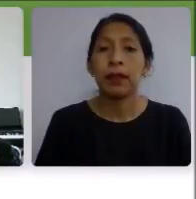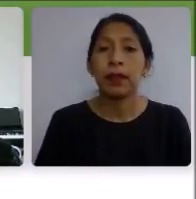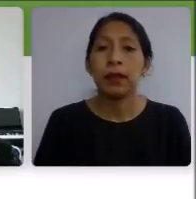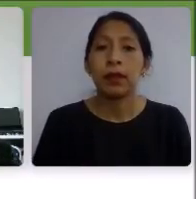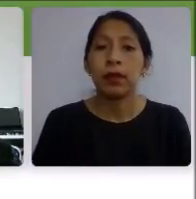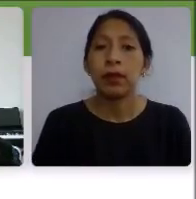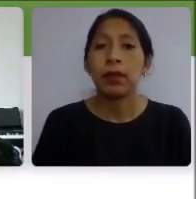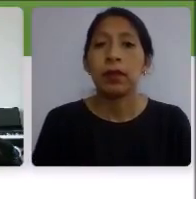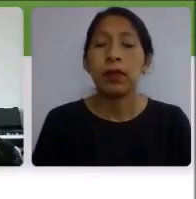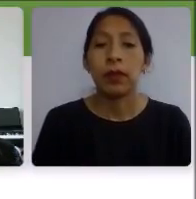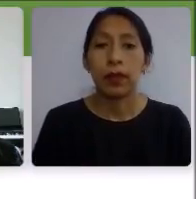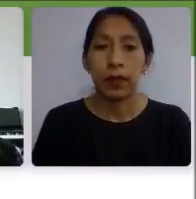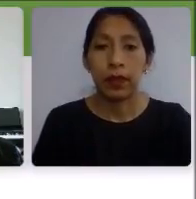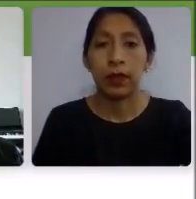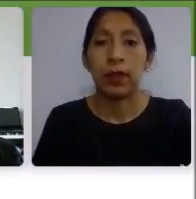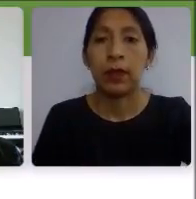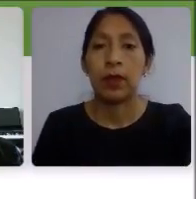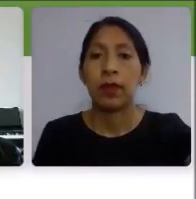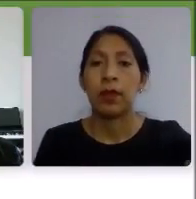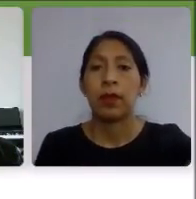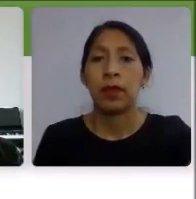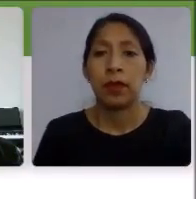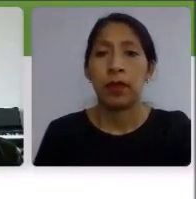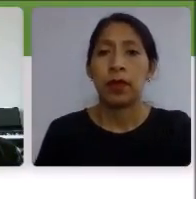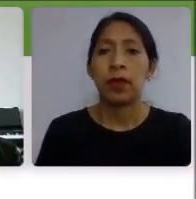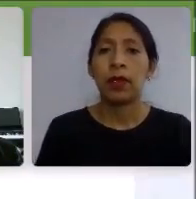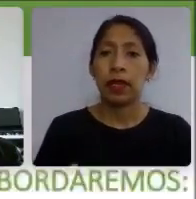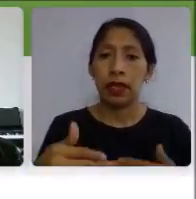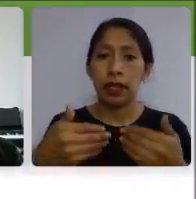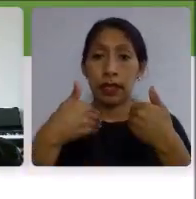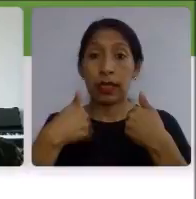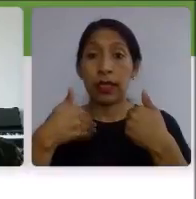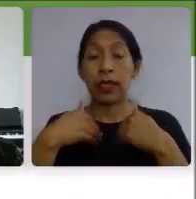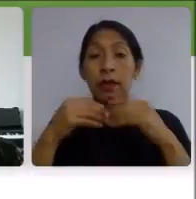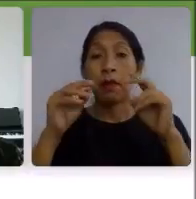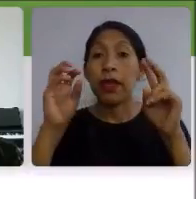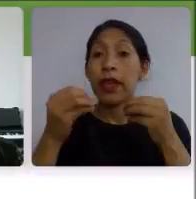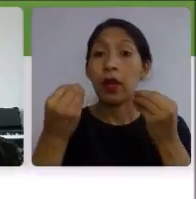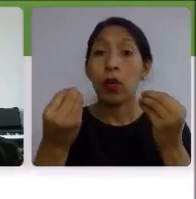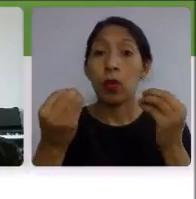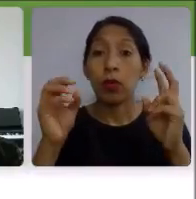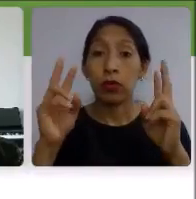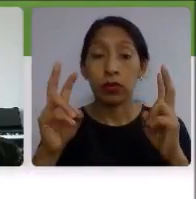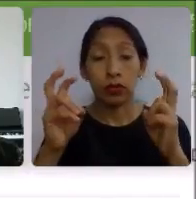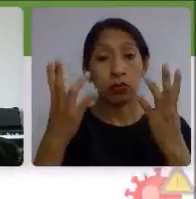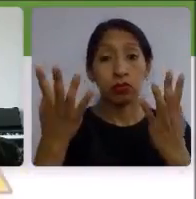vacunación, el tema de la pandemia, de cómo se está viendo. Hacemos un zoom en